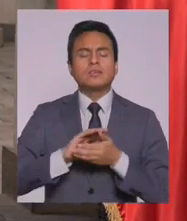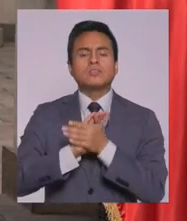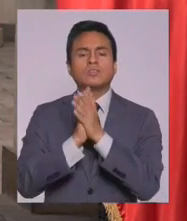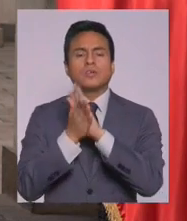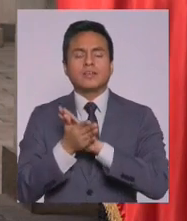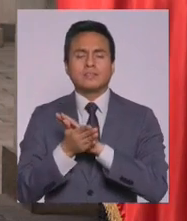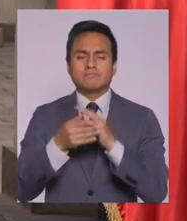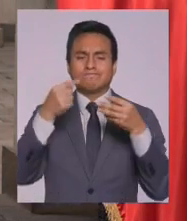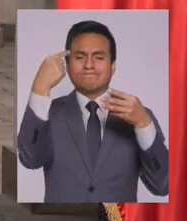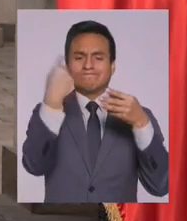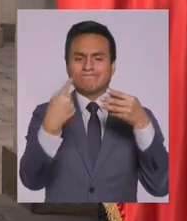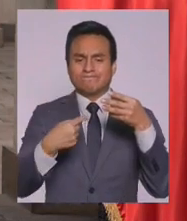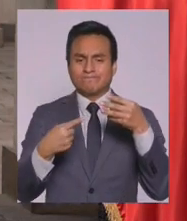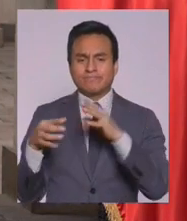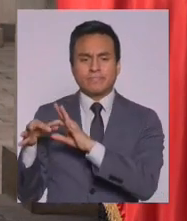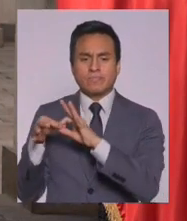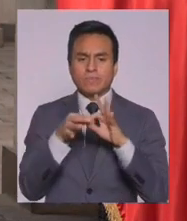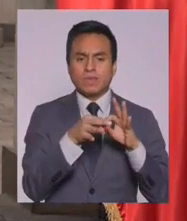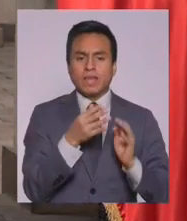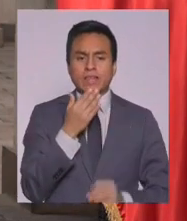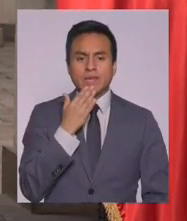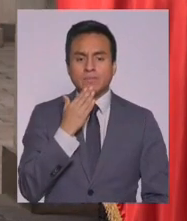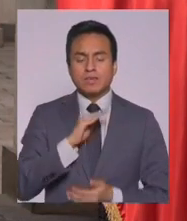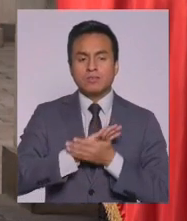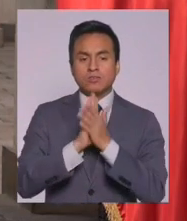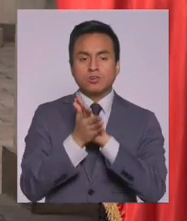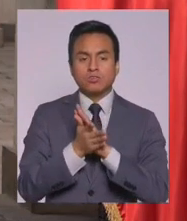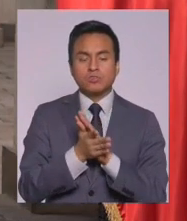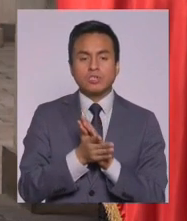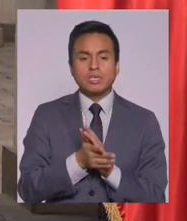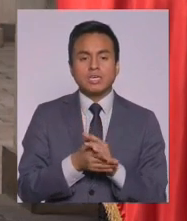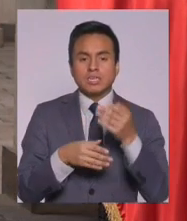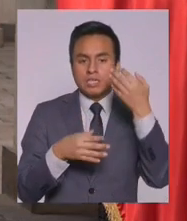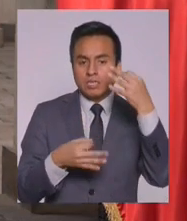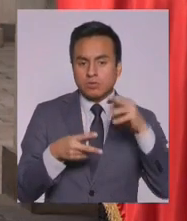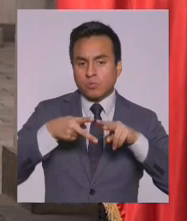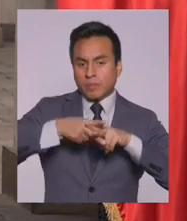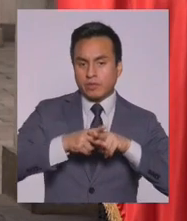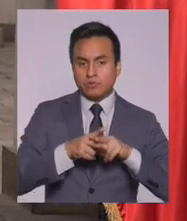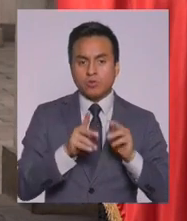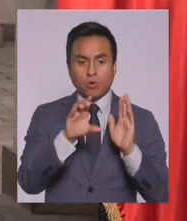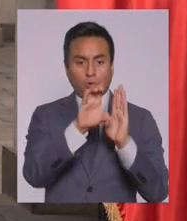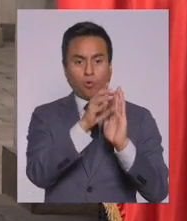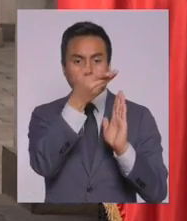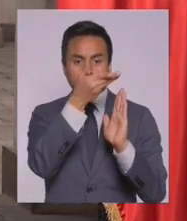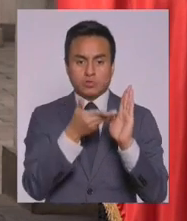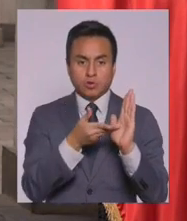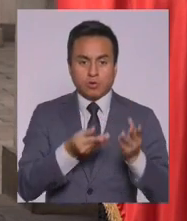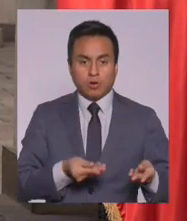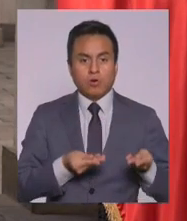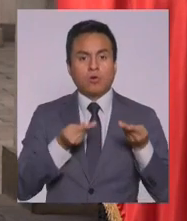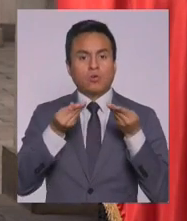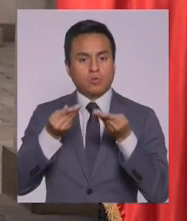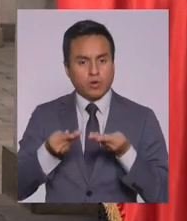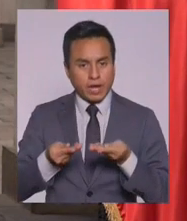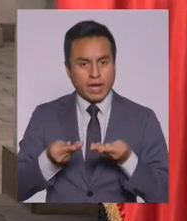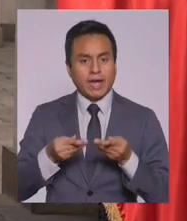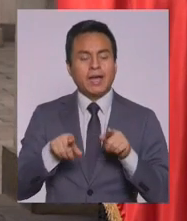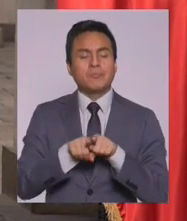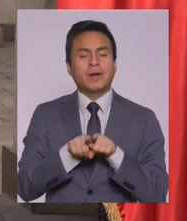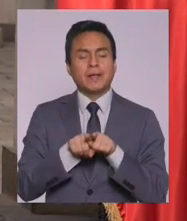estas razones, además de utilizar todos los instrumentos que la propia Constitución me otorga